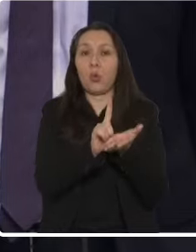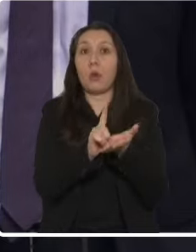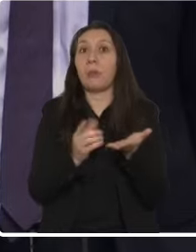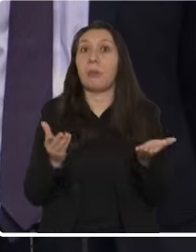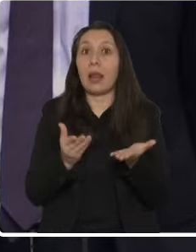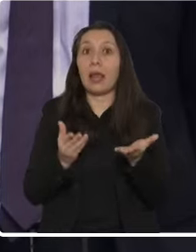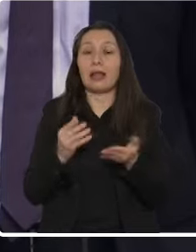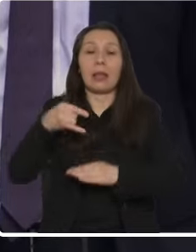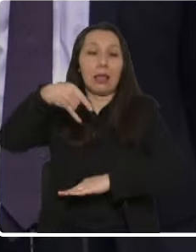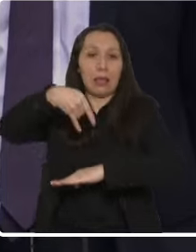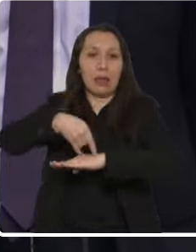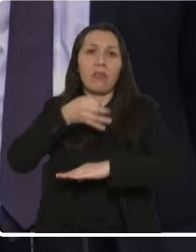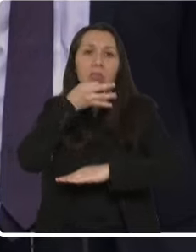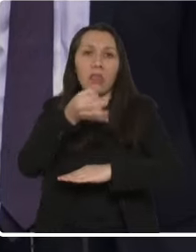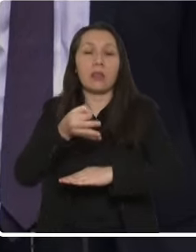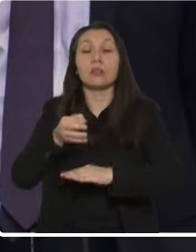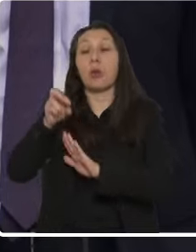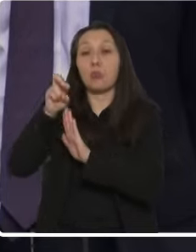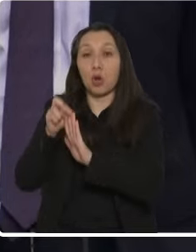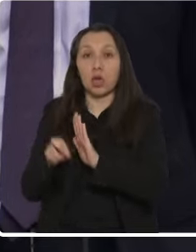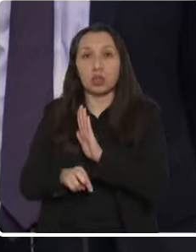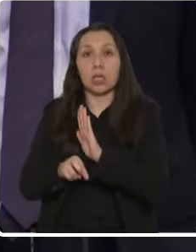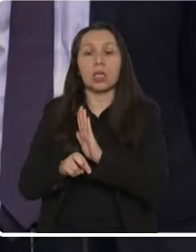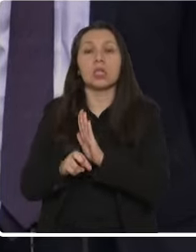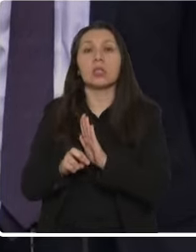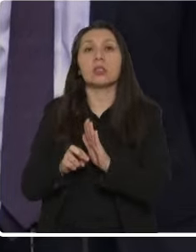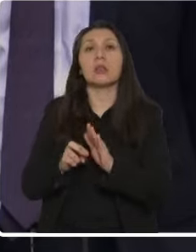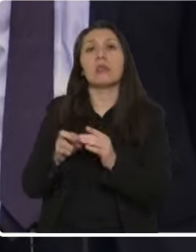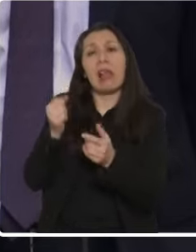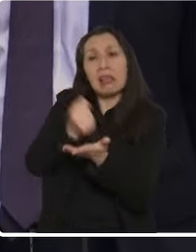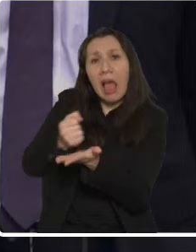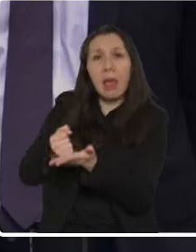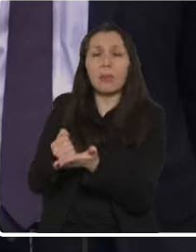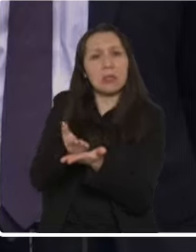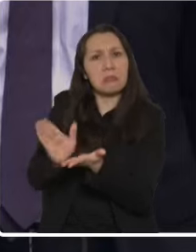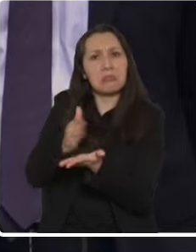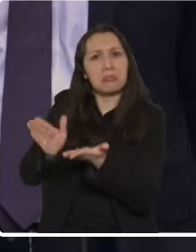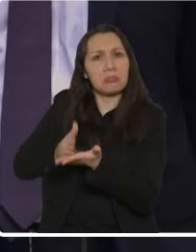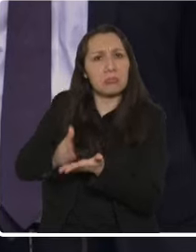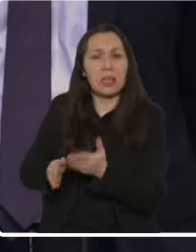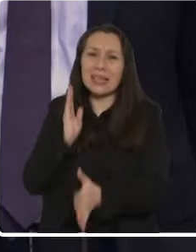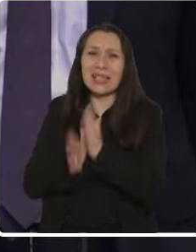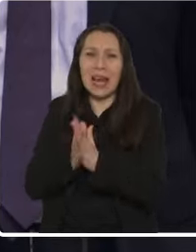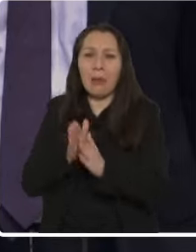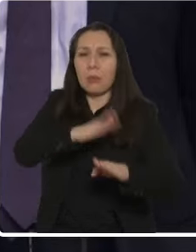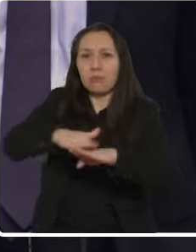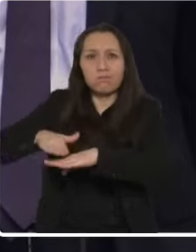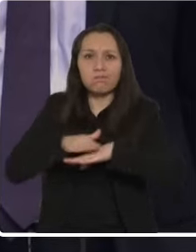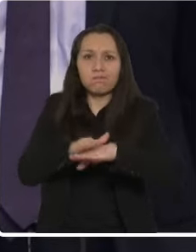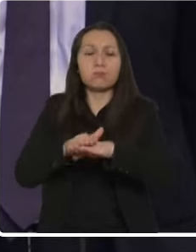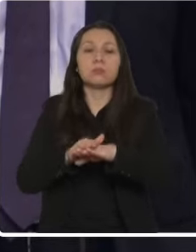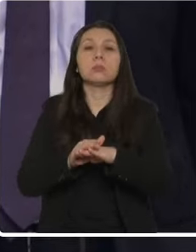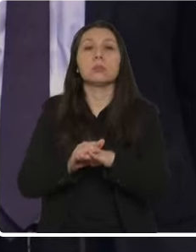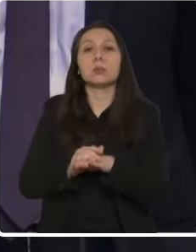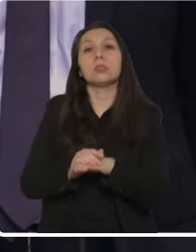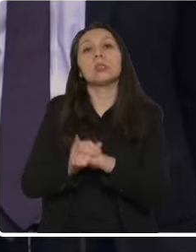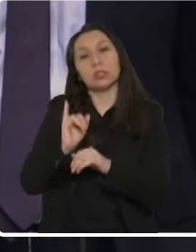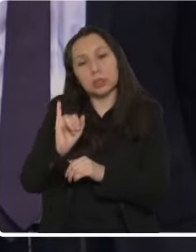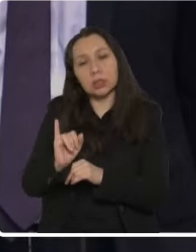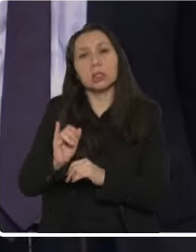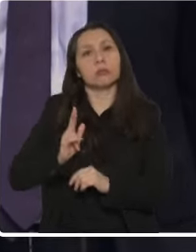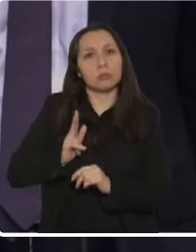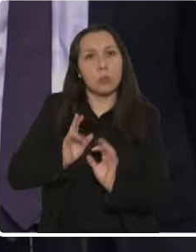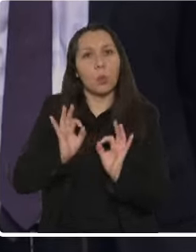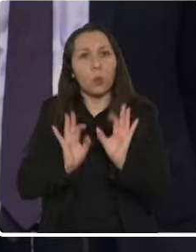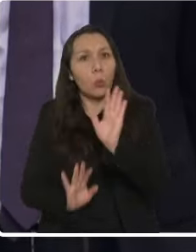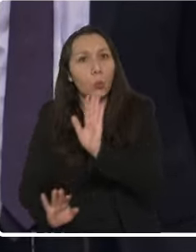para eso el Parlamento va a tener que decir, este proyecto se salta una serie de trámites, se salta una serie de permisos, se va a hacer ciertamente con